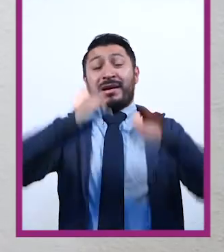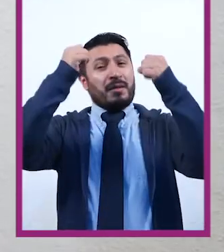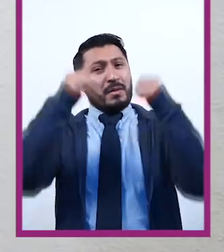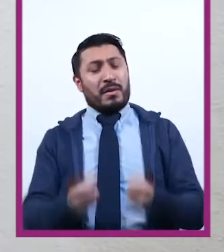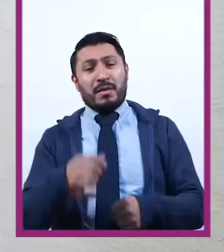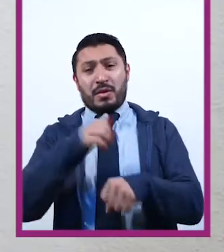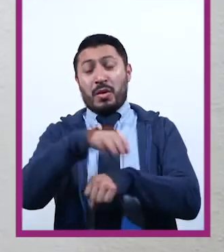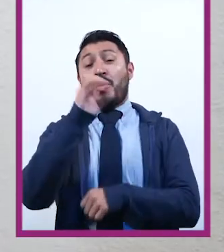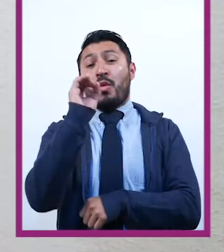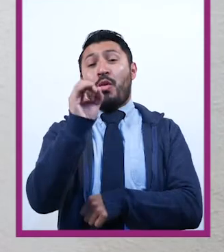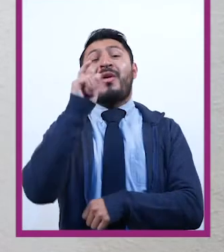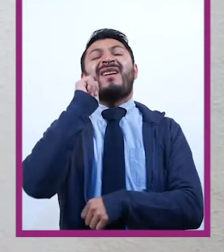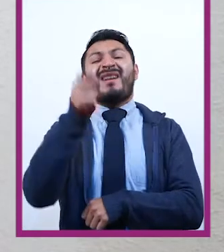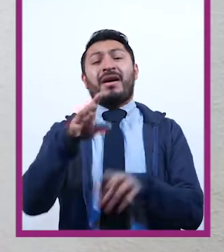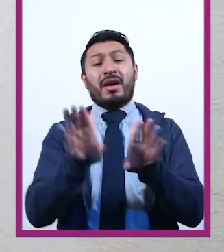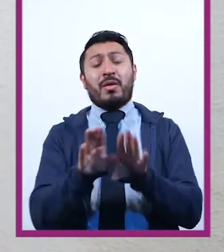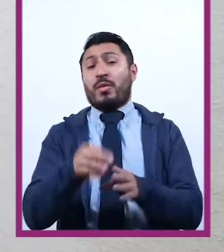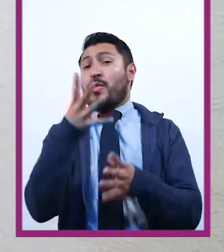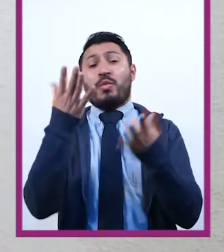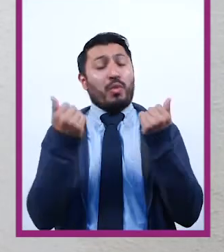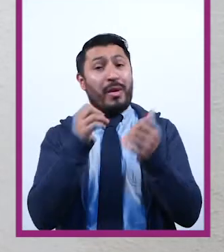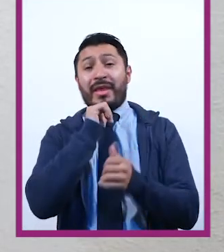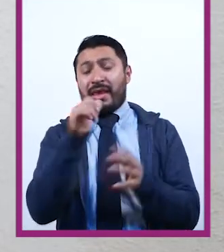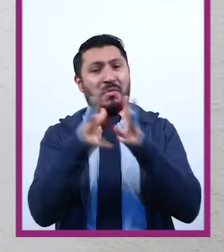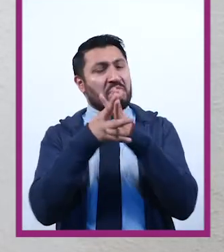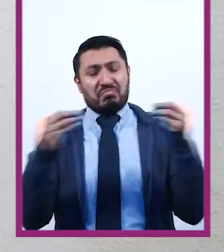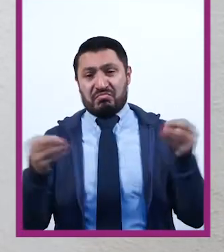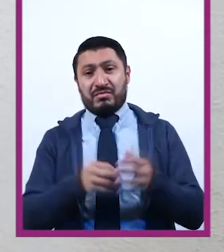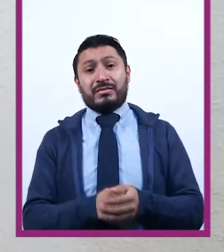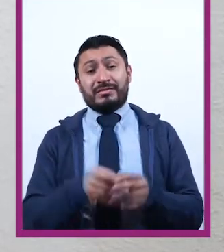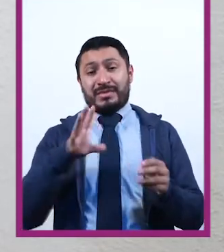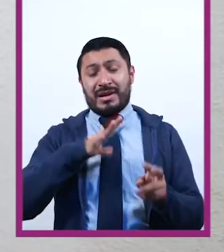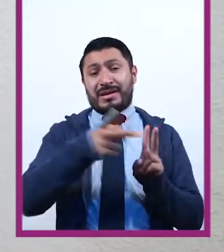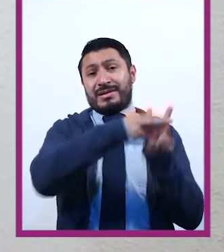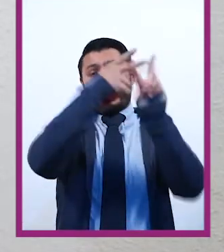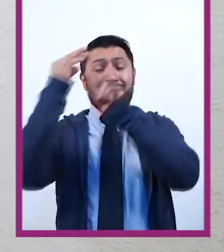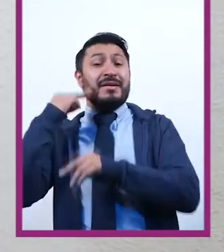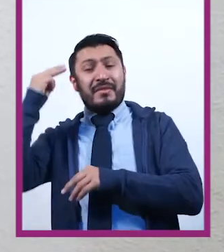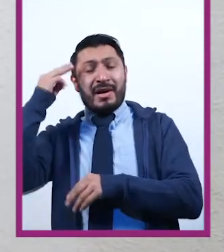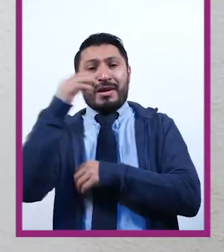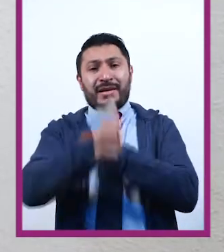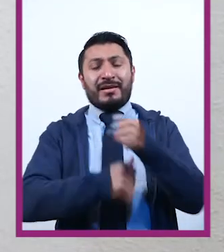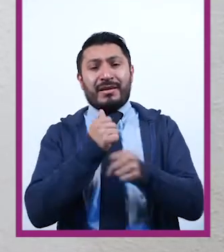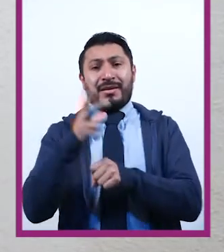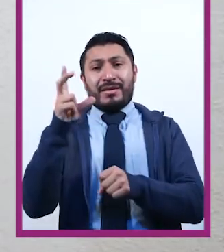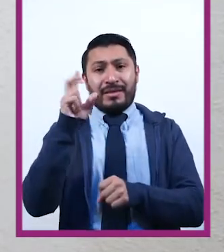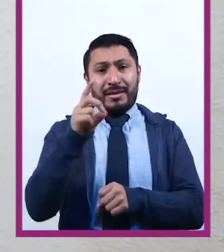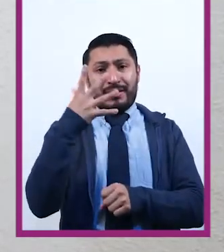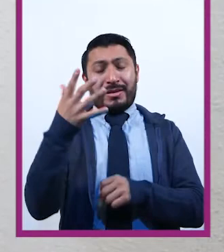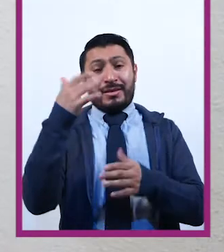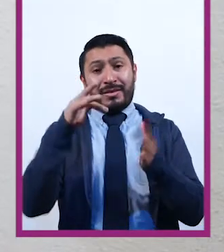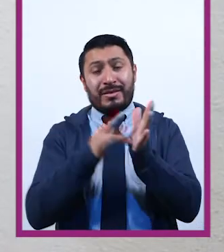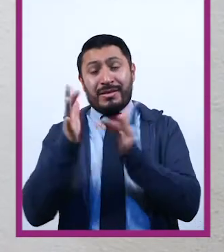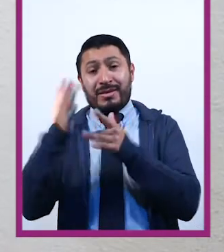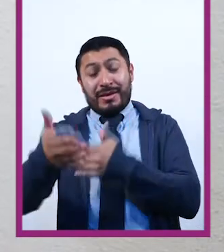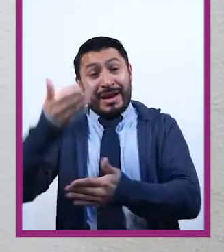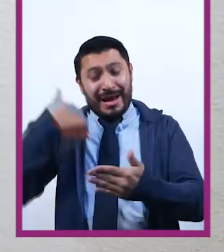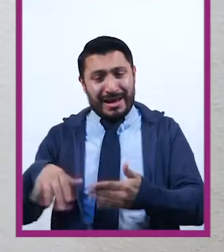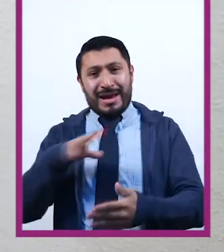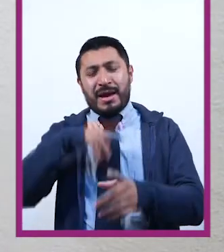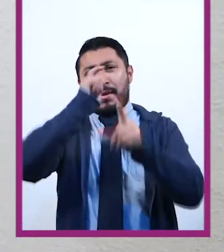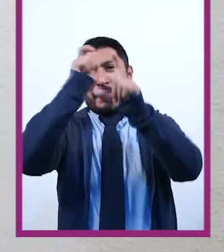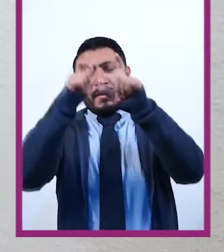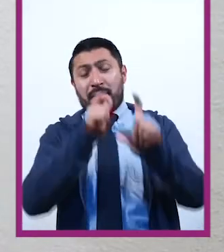sí es seguro es que el número 0 significaba ausencia. Hay estelas mayas del año 35 a.C. en donde